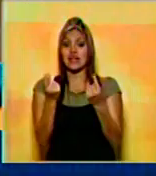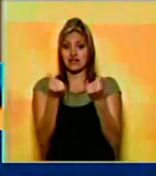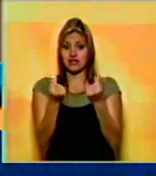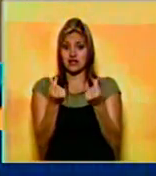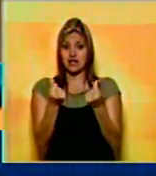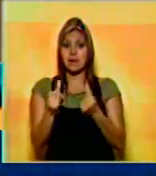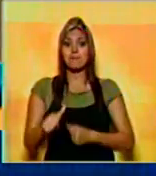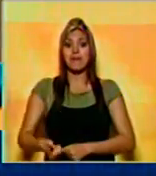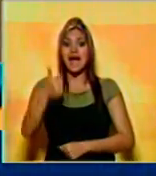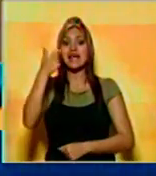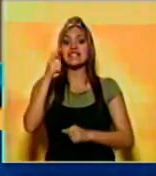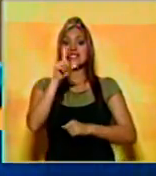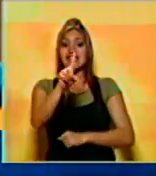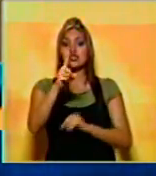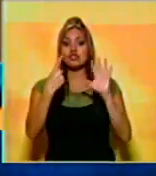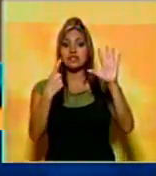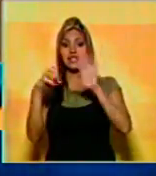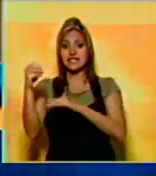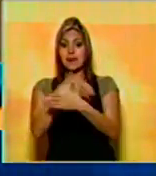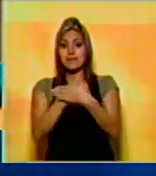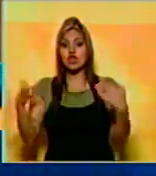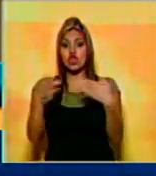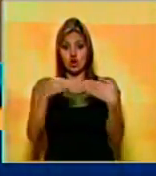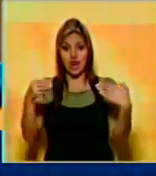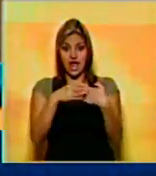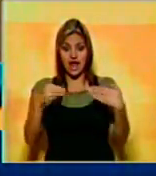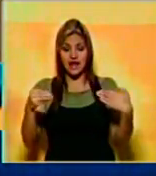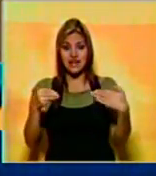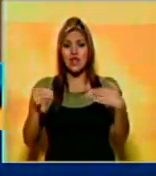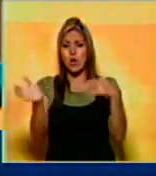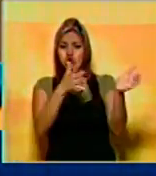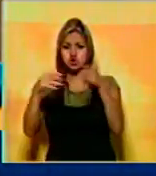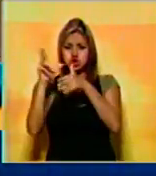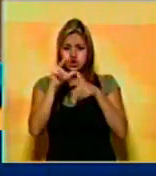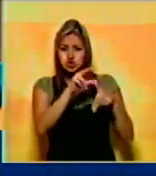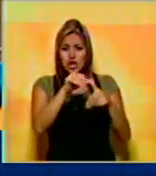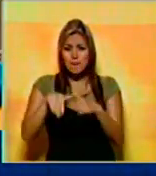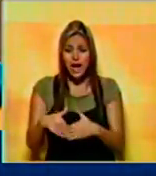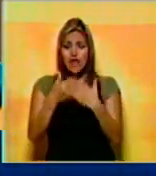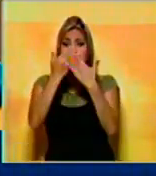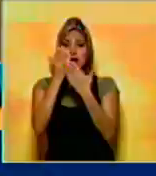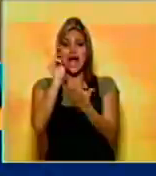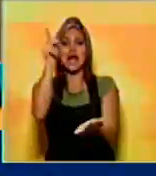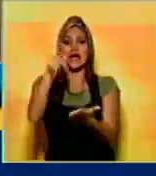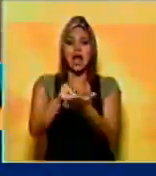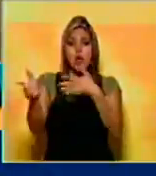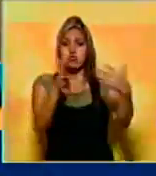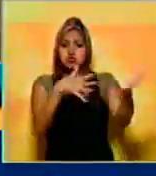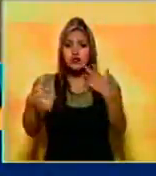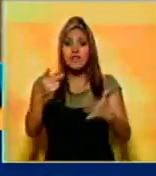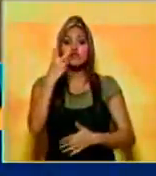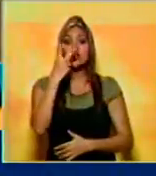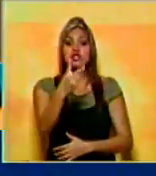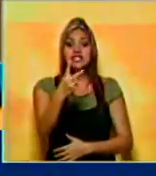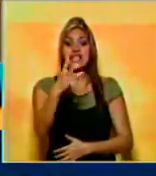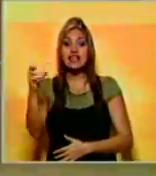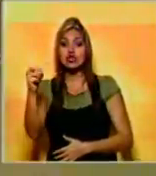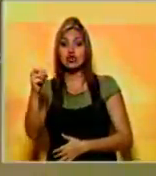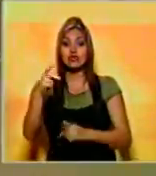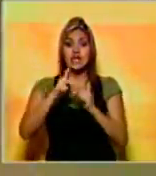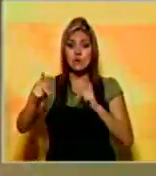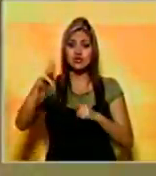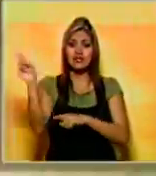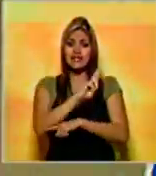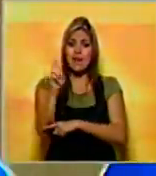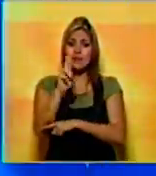económicas por más de 160 millones de dólares. El tifón tocó tierra esta madrugada con vientos de hasta 200 kilómetros por